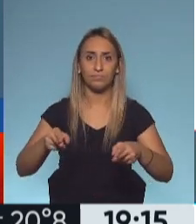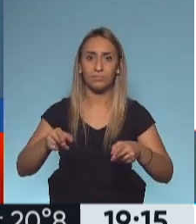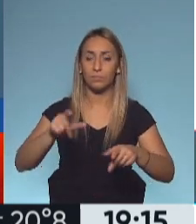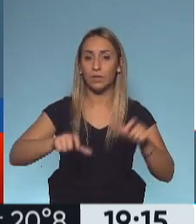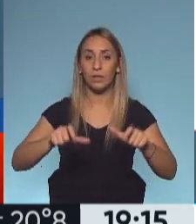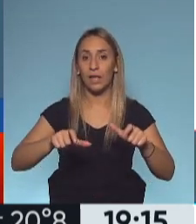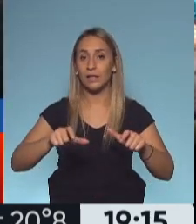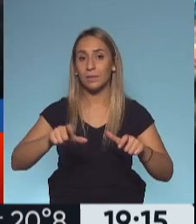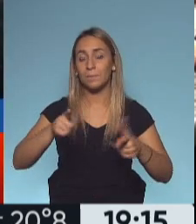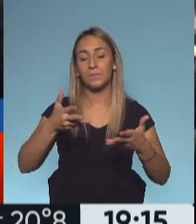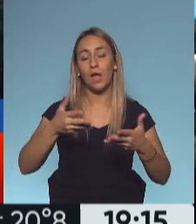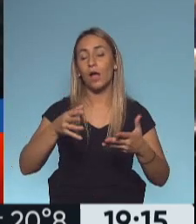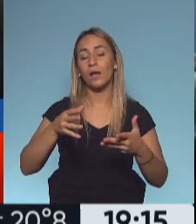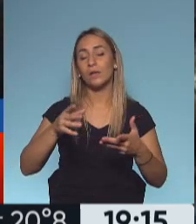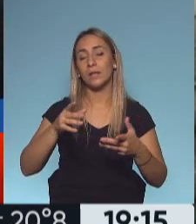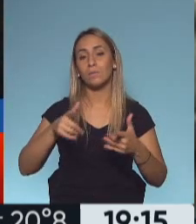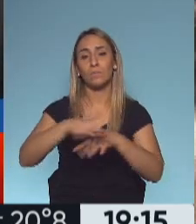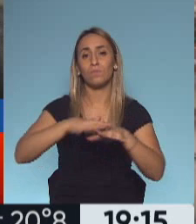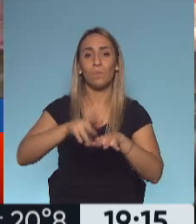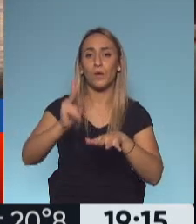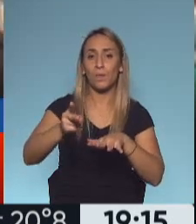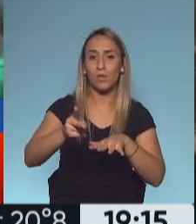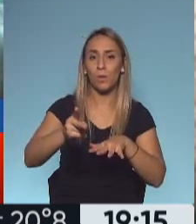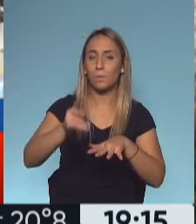con un recorte en las restricciones de